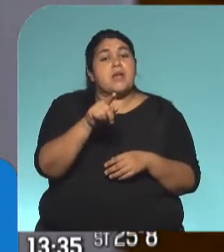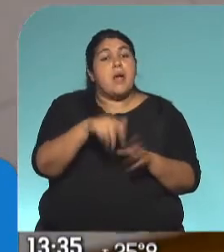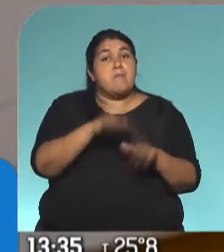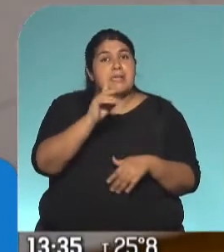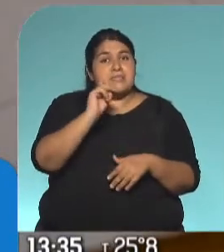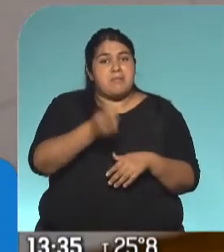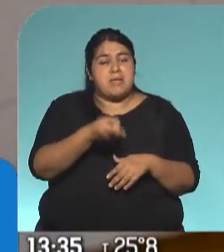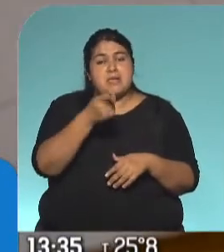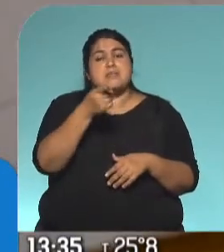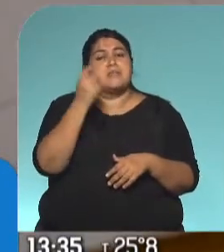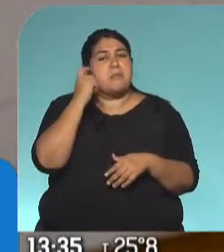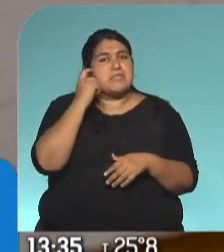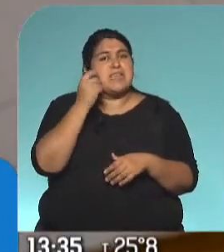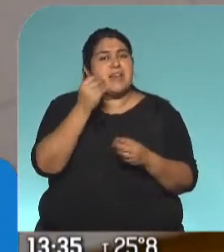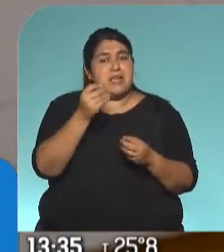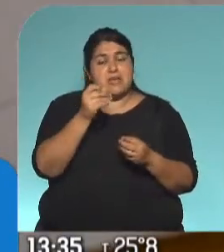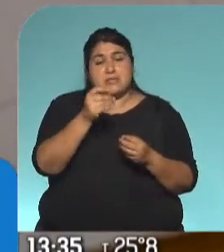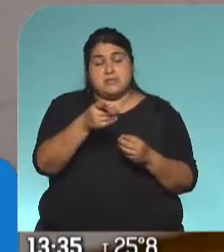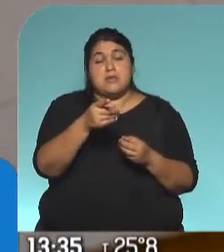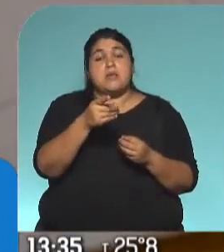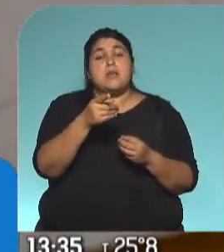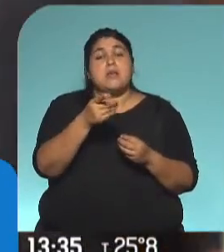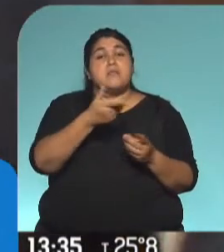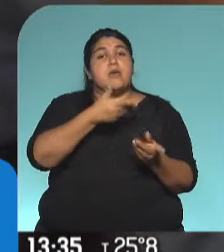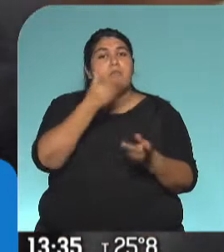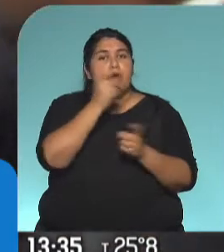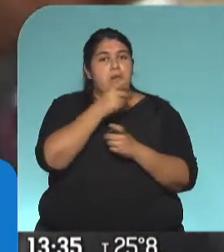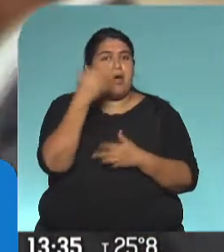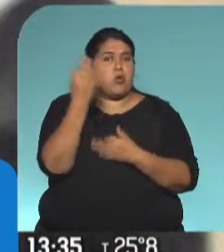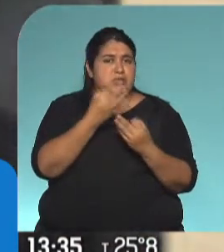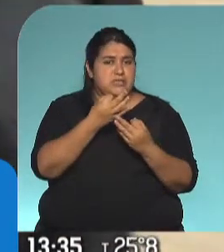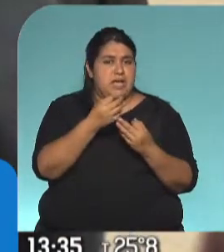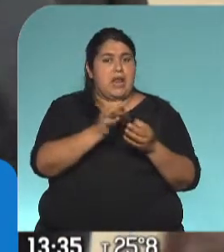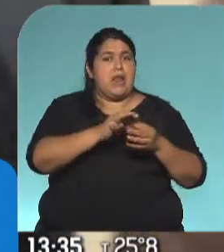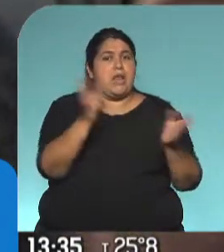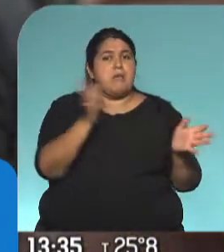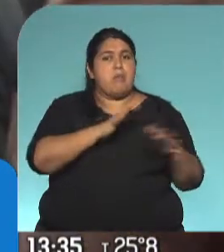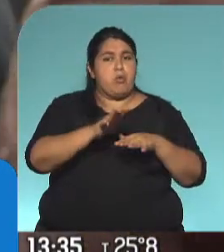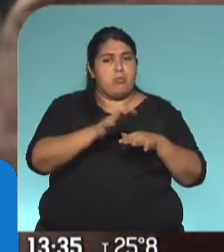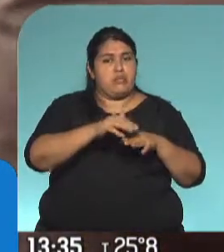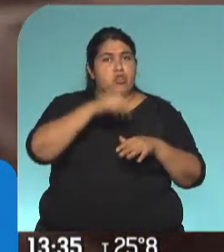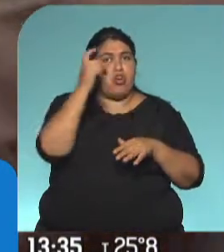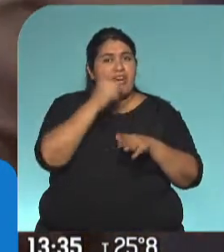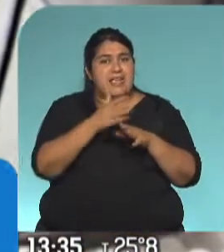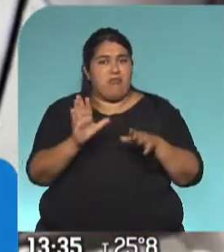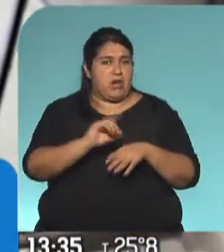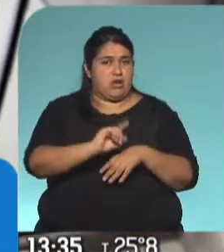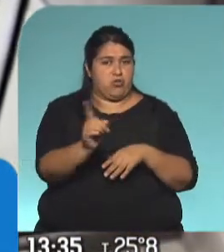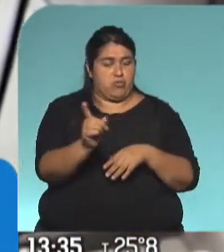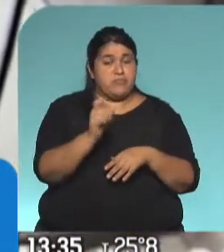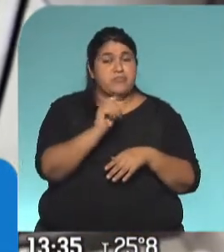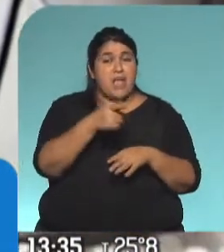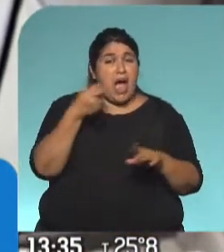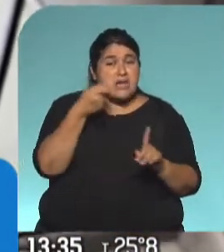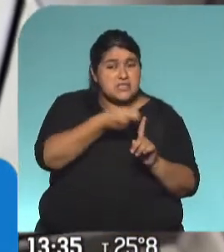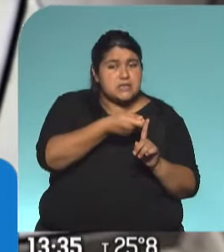y probablemente le acarree consecuencias judiciales que impidan su libre movimiento fuera del reino. Establece que el crimen